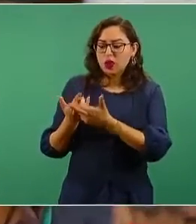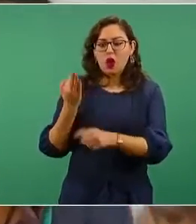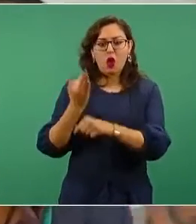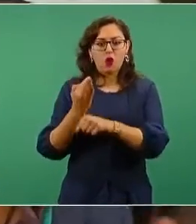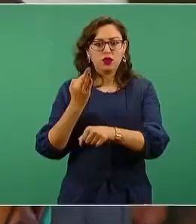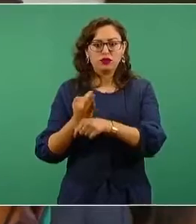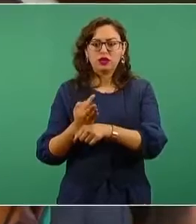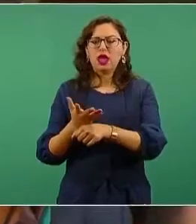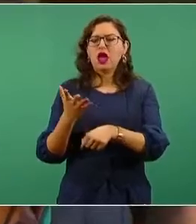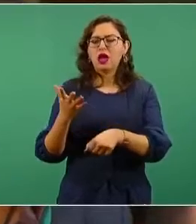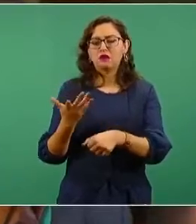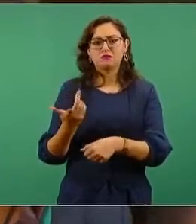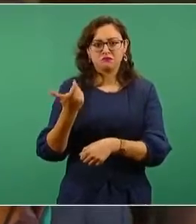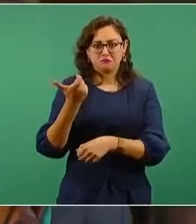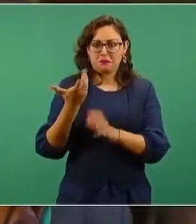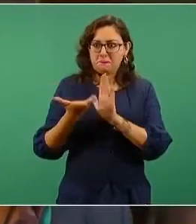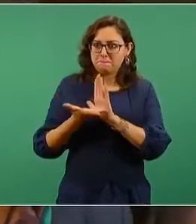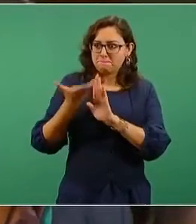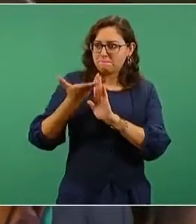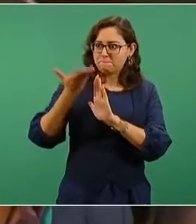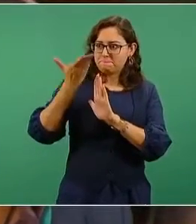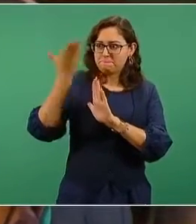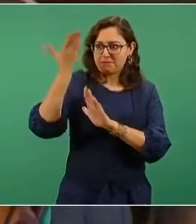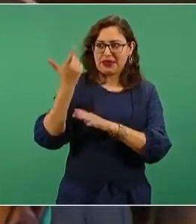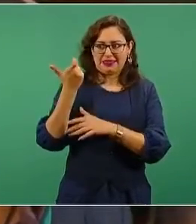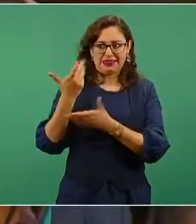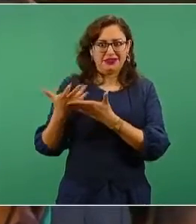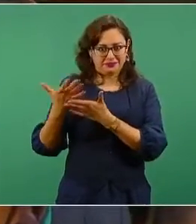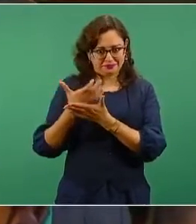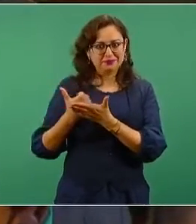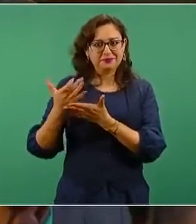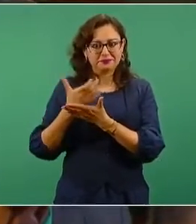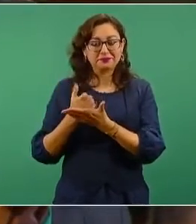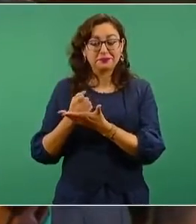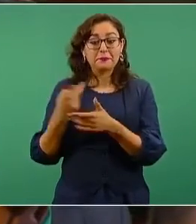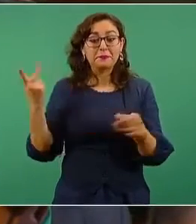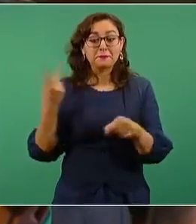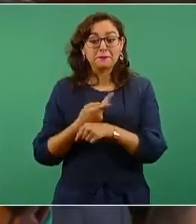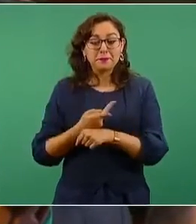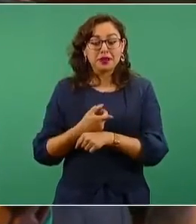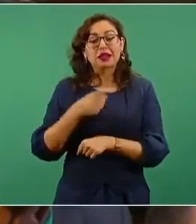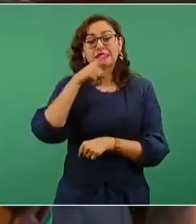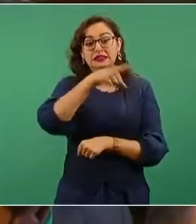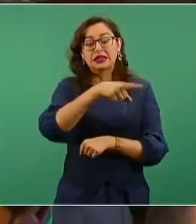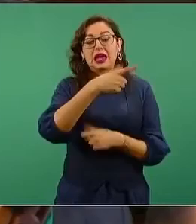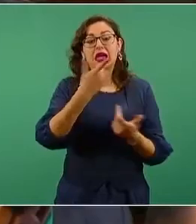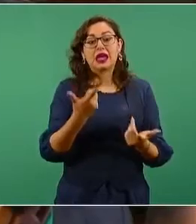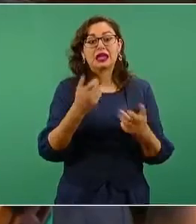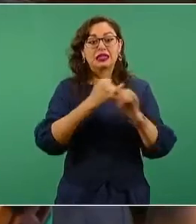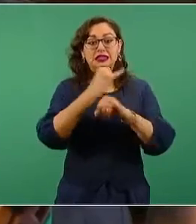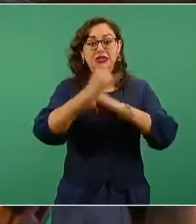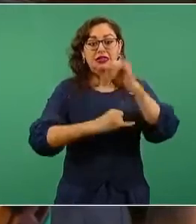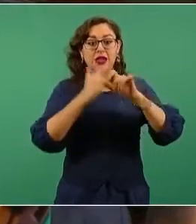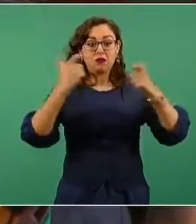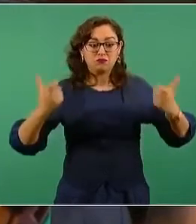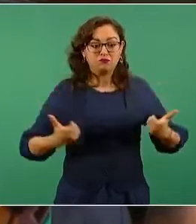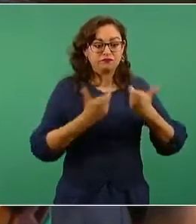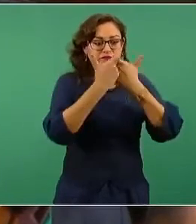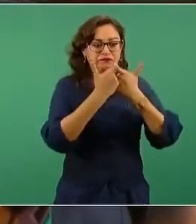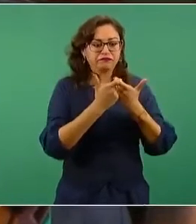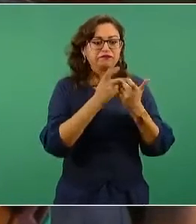precio del barril, pues ya en Wall Street ya los conglomerados están previendo que venga un